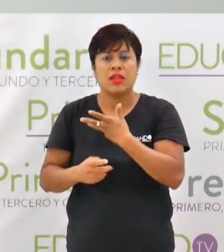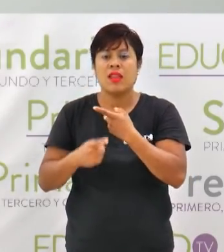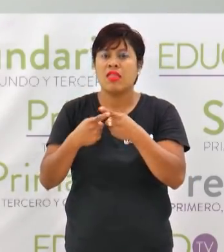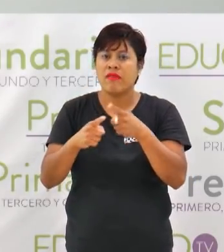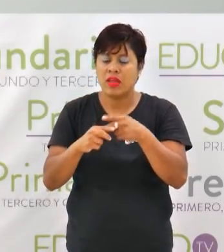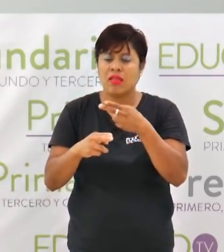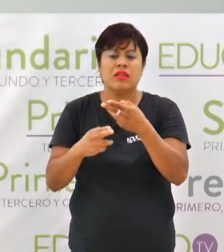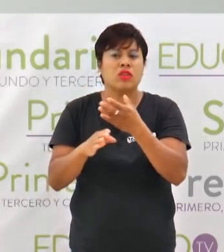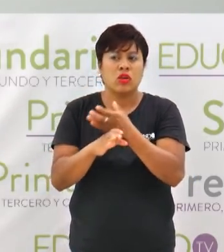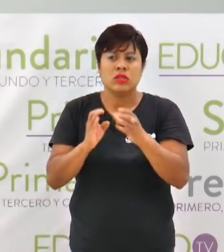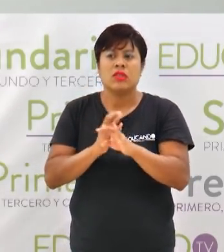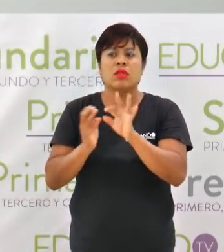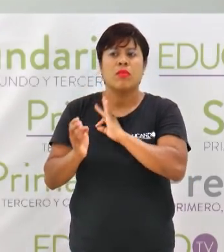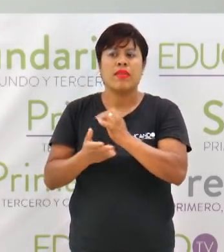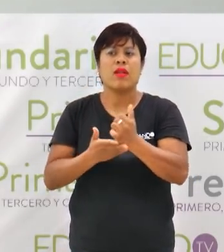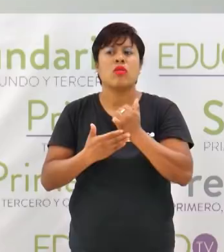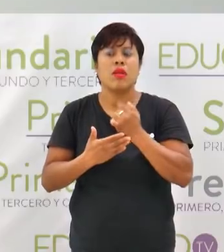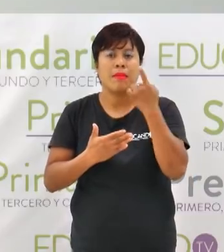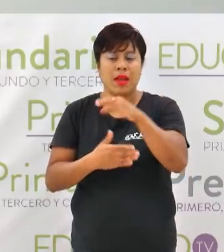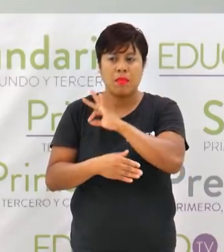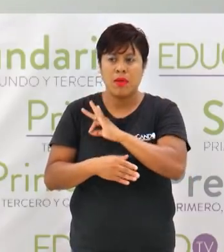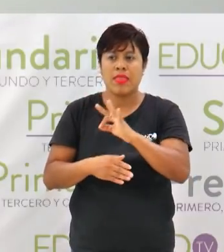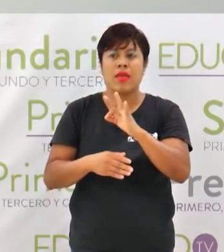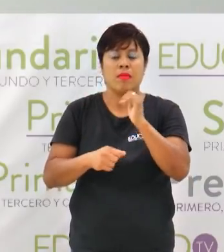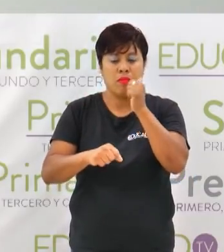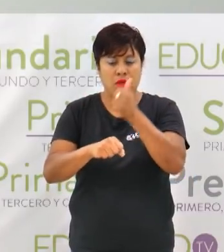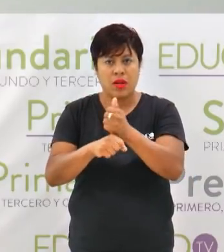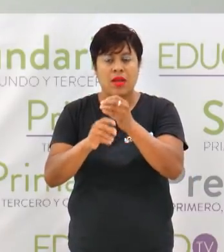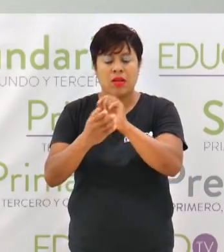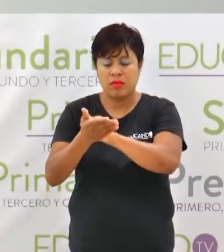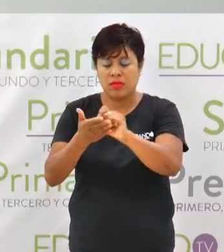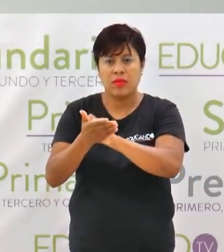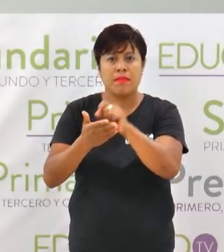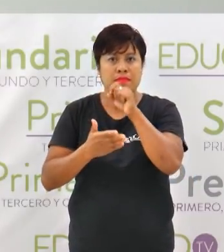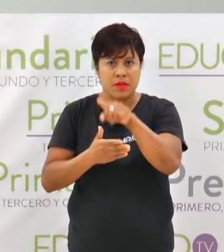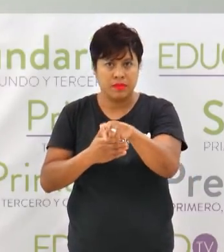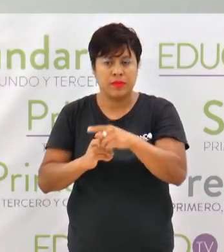herramientas que nos van a ayudar a aplicarlas dentro de la escritura de los mismos